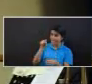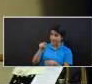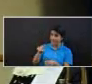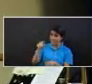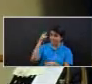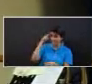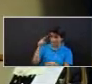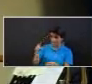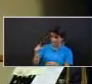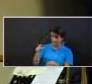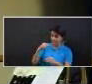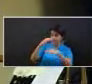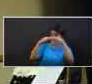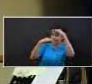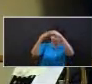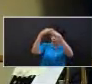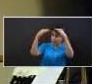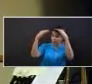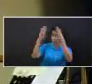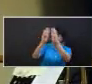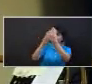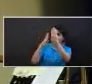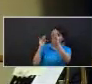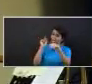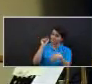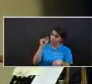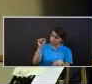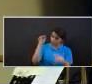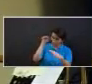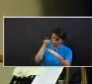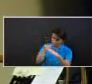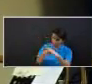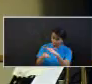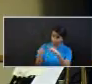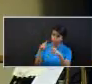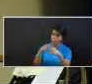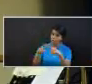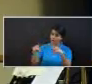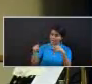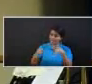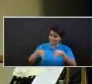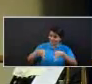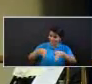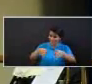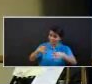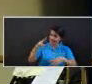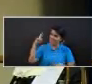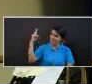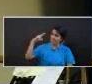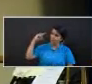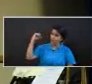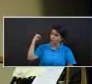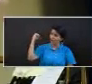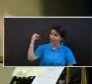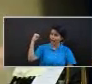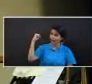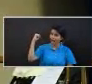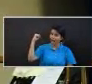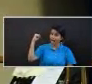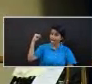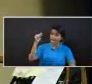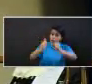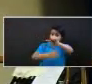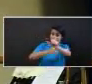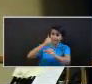cielo se va a abrir y tú vas a entrar por las calles de la victoria, y los ángeles